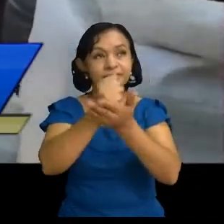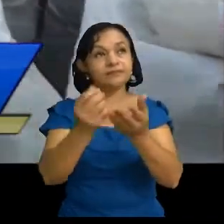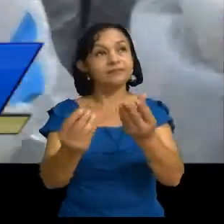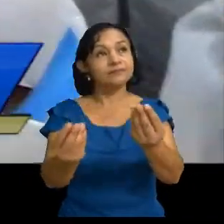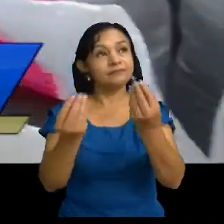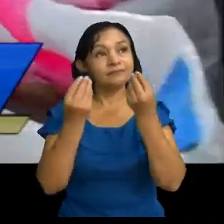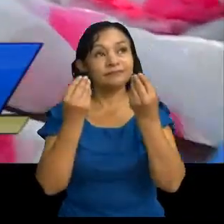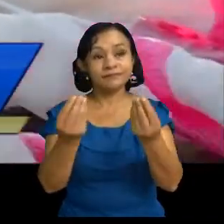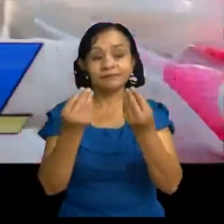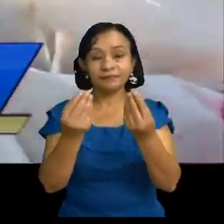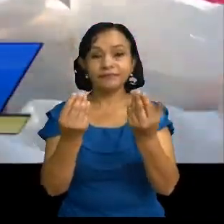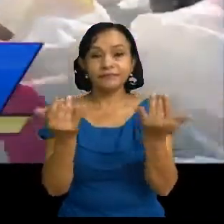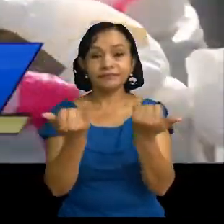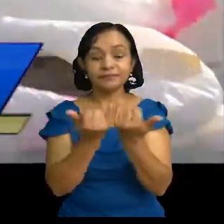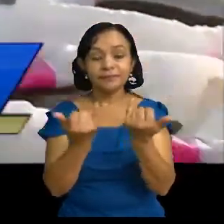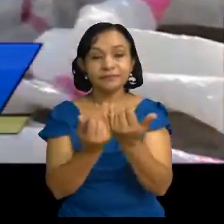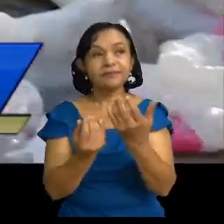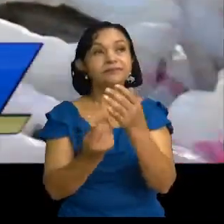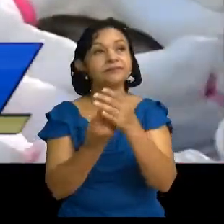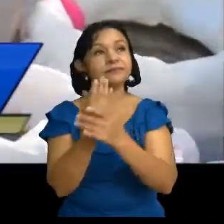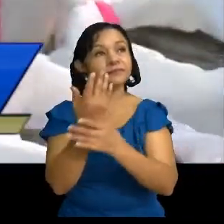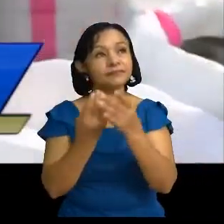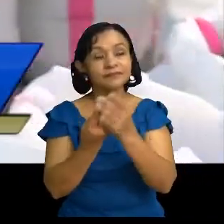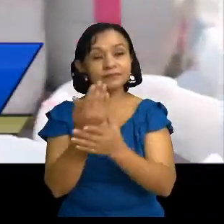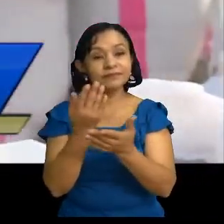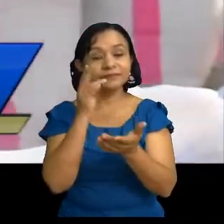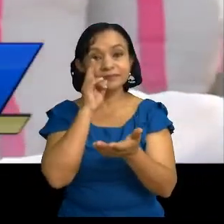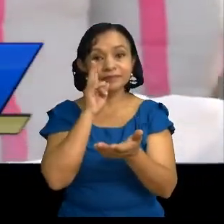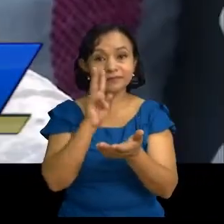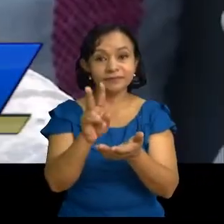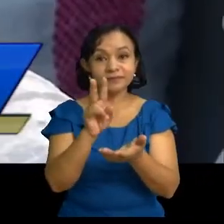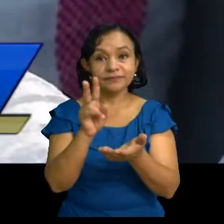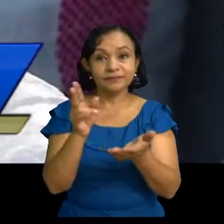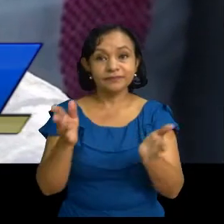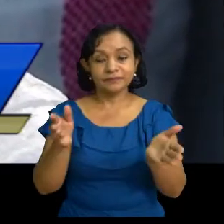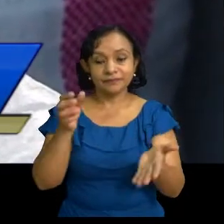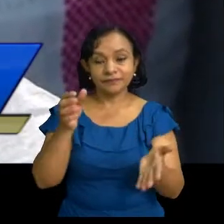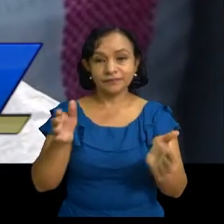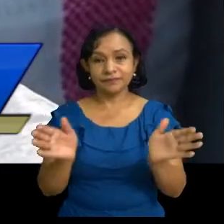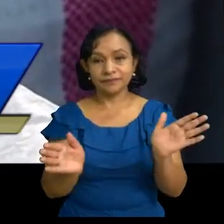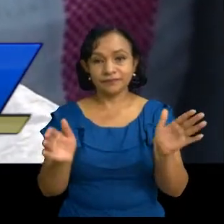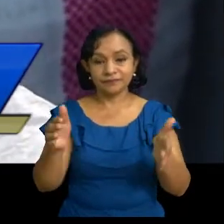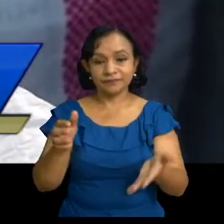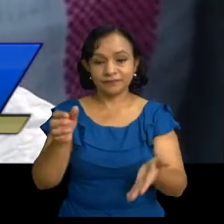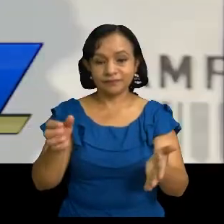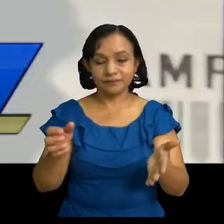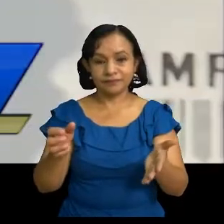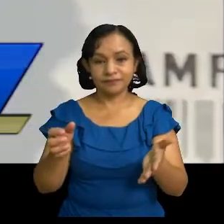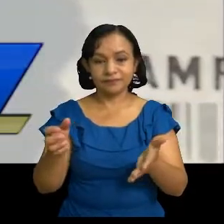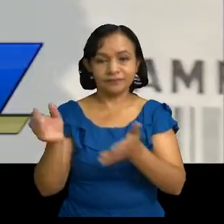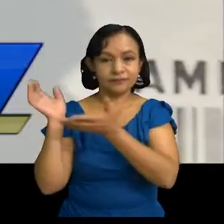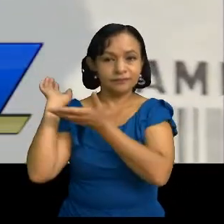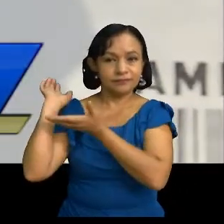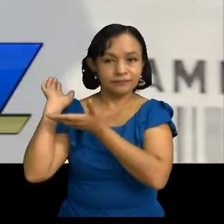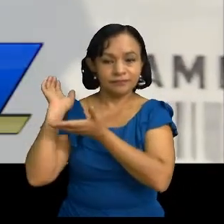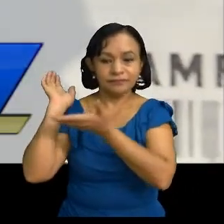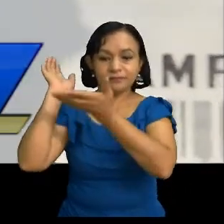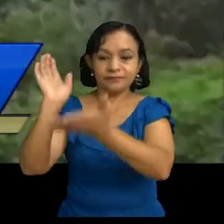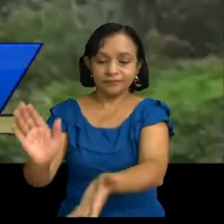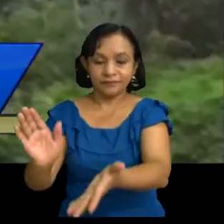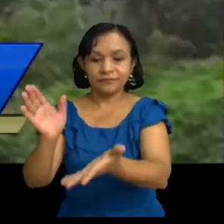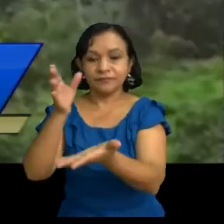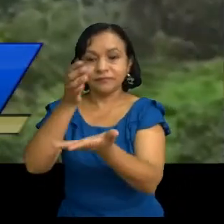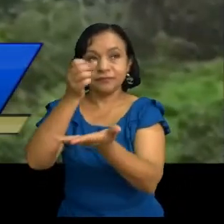de la producción de plantas lo otro es que nosotros estamos dándole a los protagonistas la bolsita